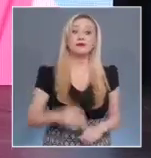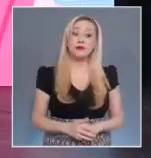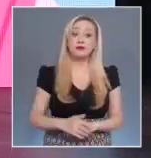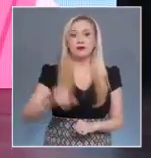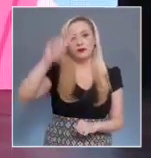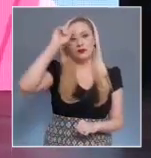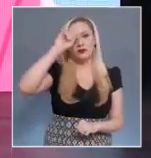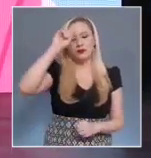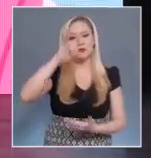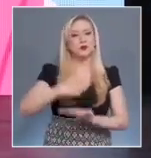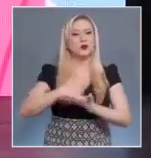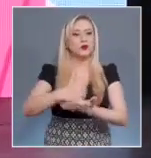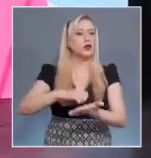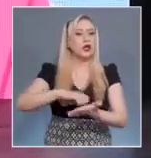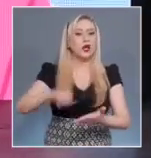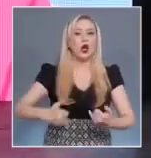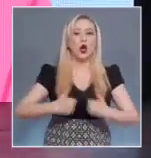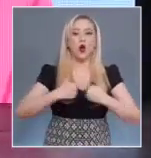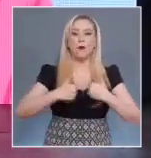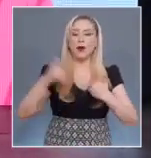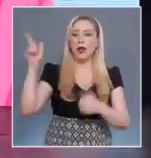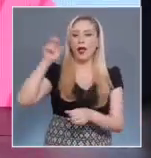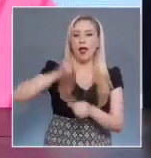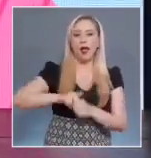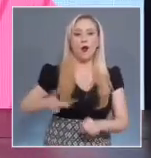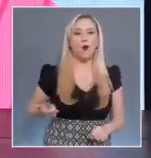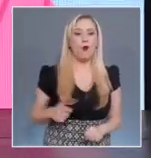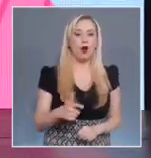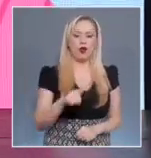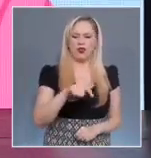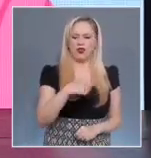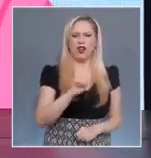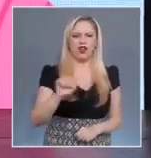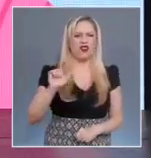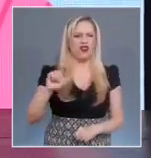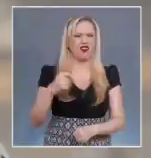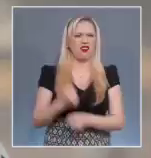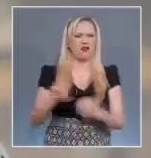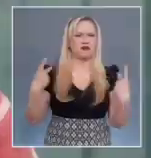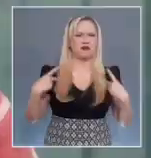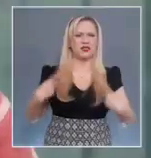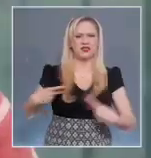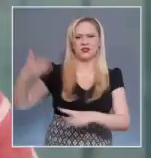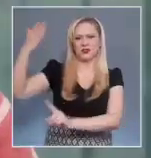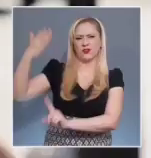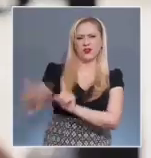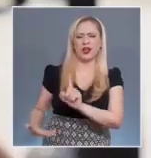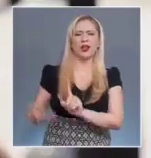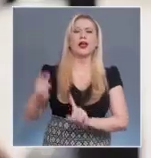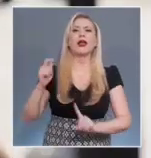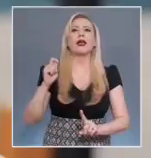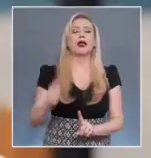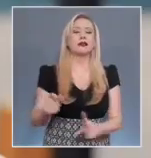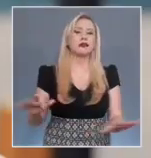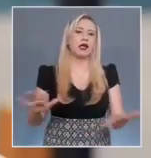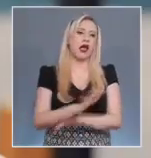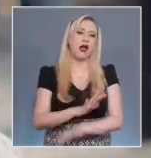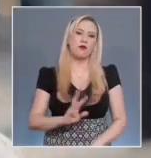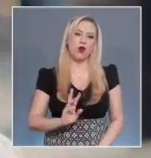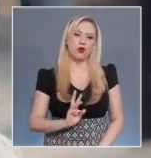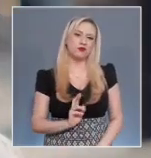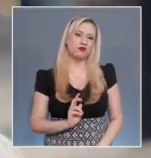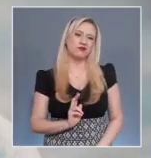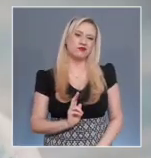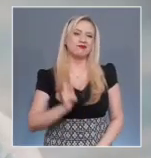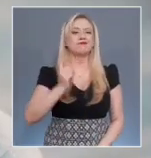un adolescente en Guanajuato para cambiar su identidad de género. Todas las personas tenemos derecho a la identidad de género